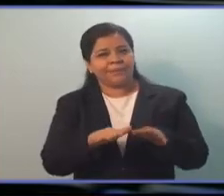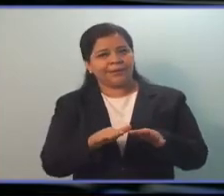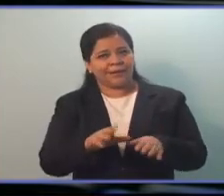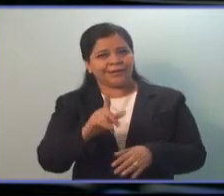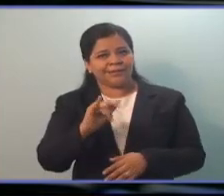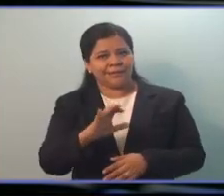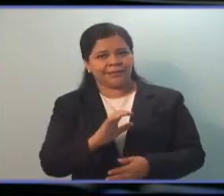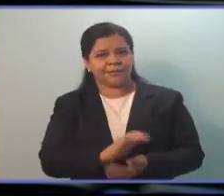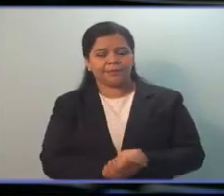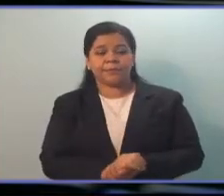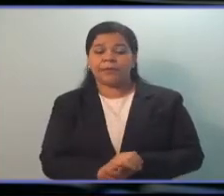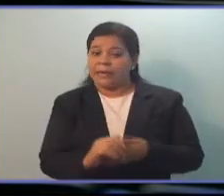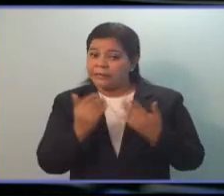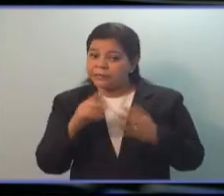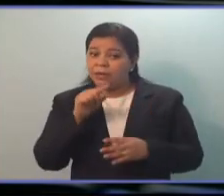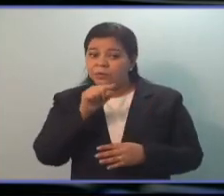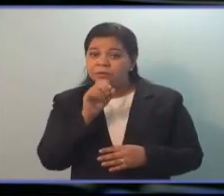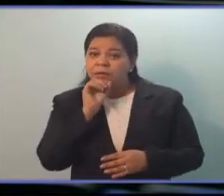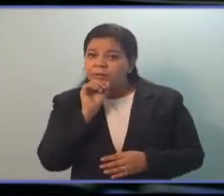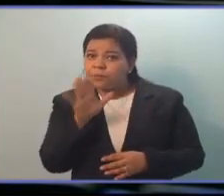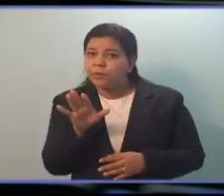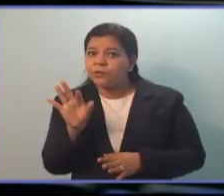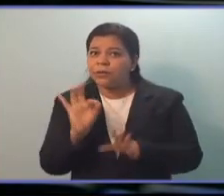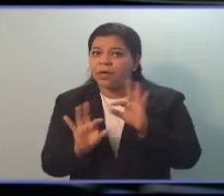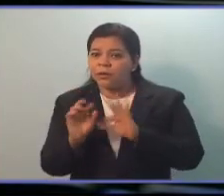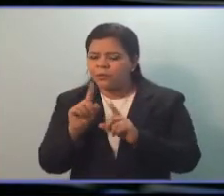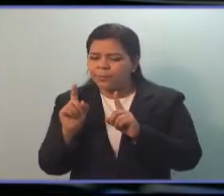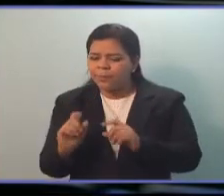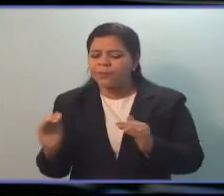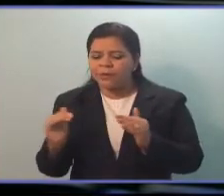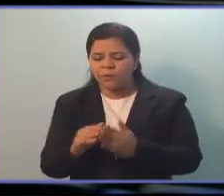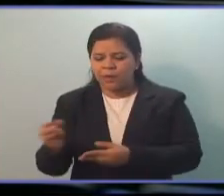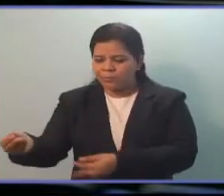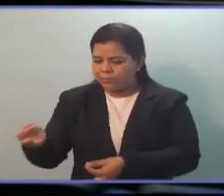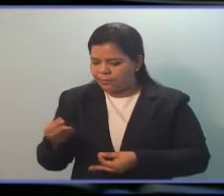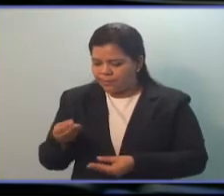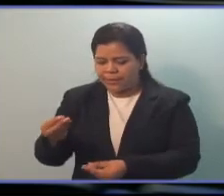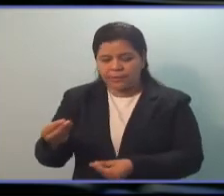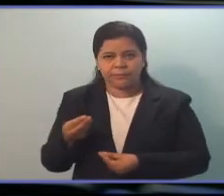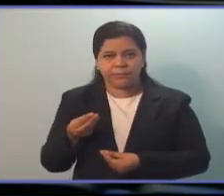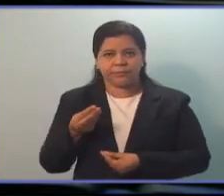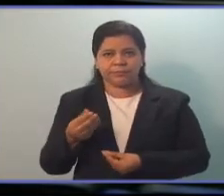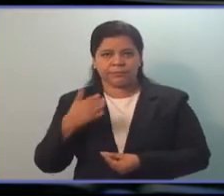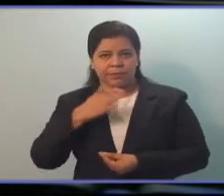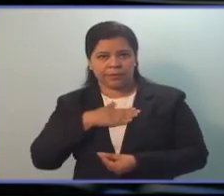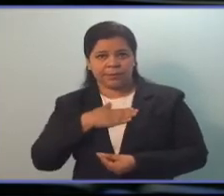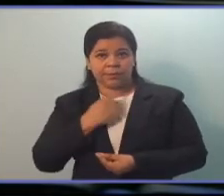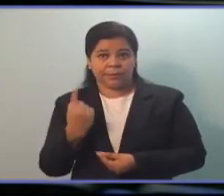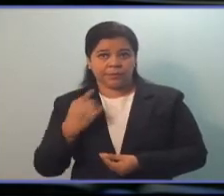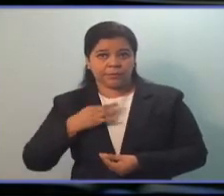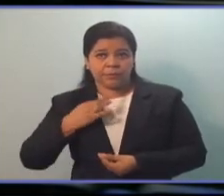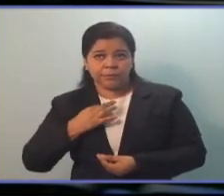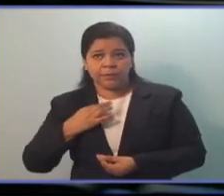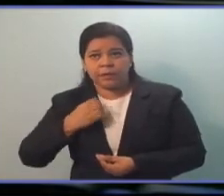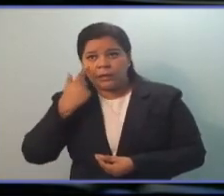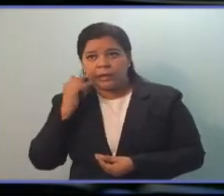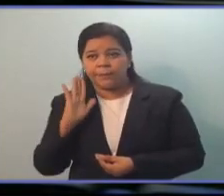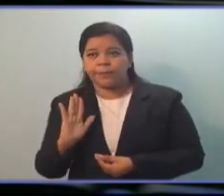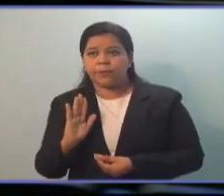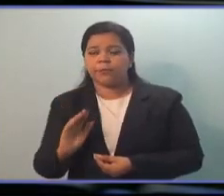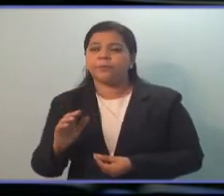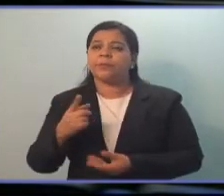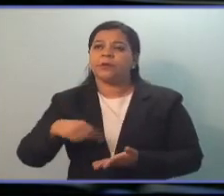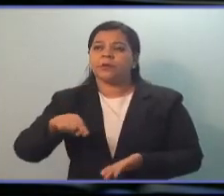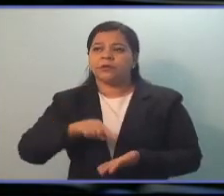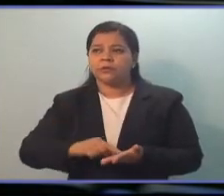Gracias. Usted ha contestado un par de preguntas que también habían hecho ya de de los invitados, por ejemplo, del Centro de